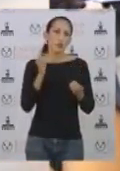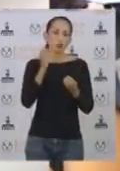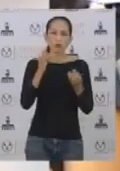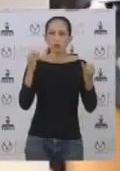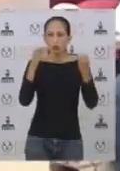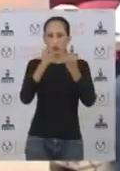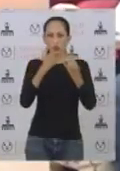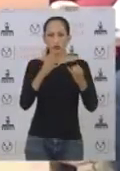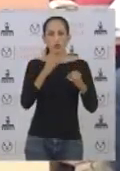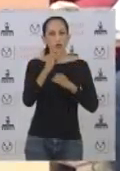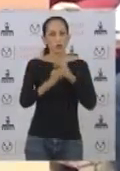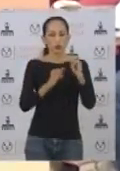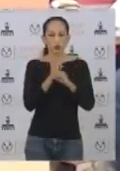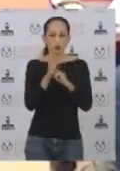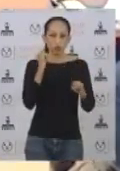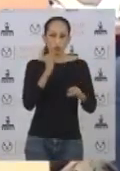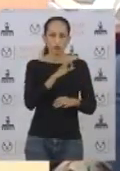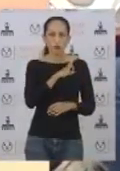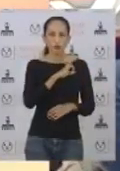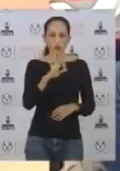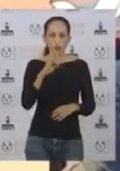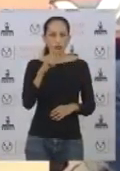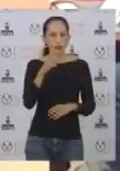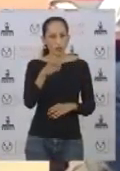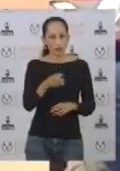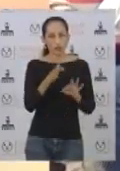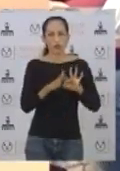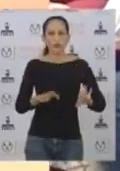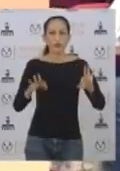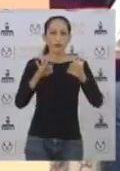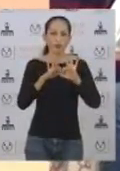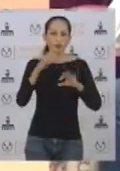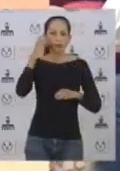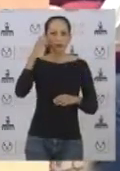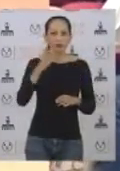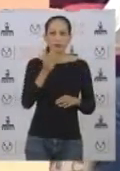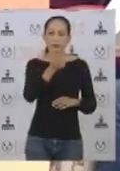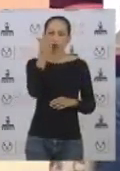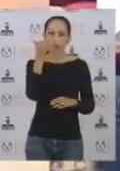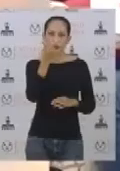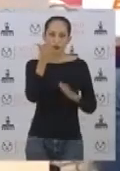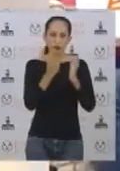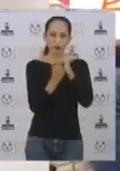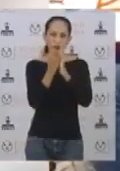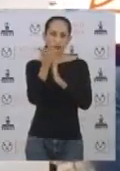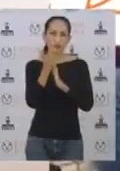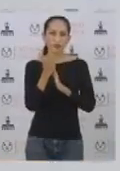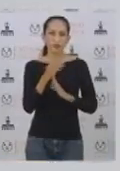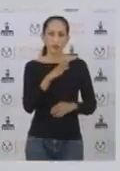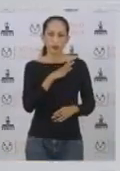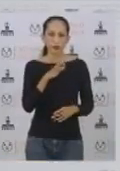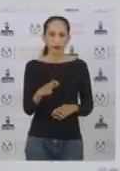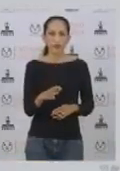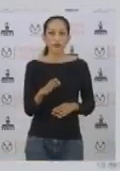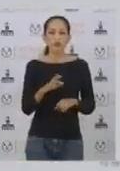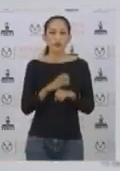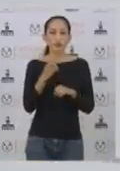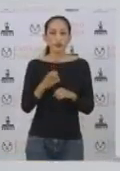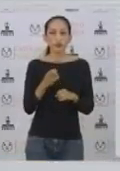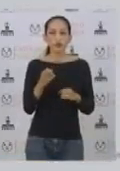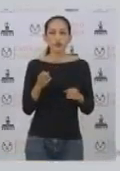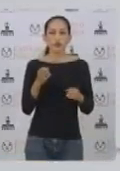en instituciones de talla internacional es prioridad para formar a la generación del conocimiento con valor. Es por ello